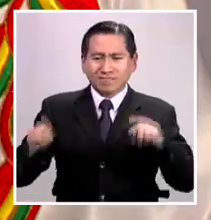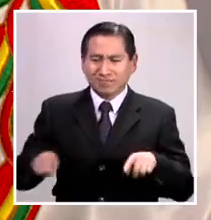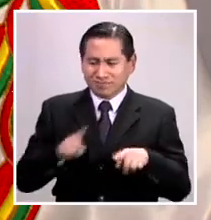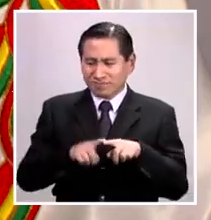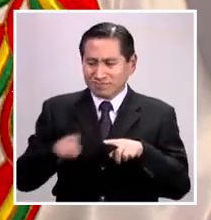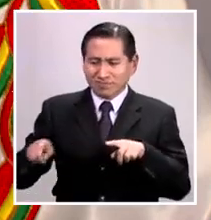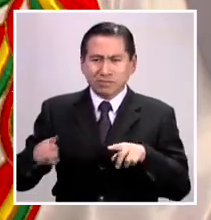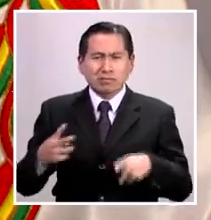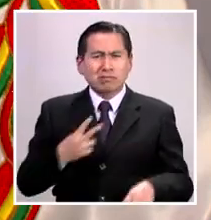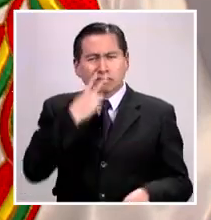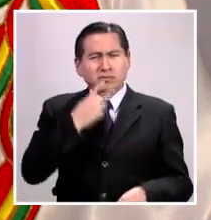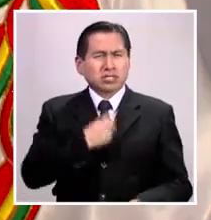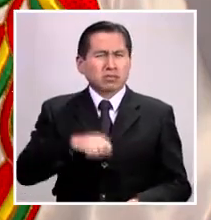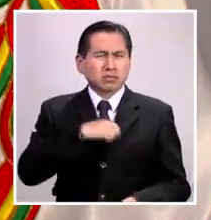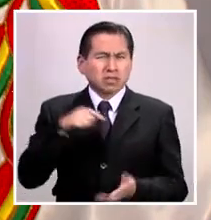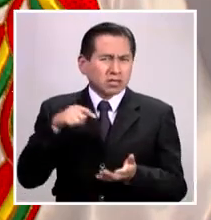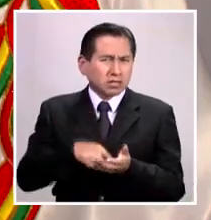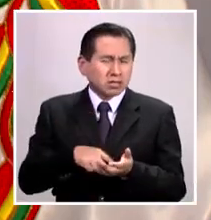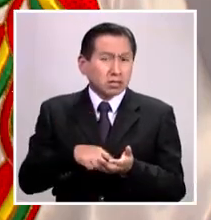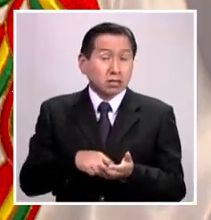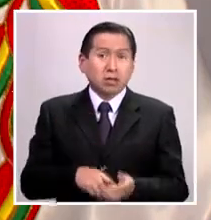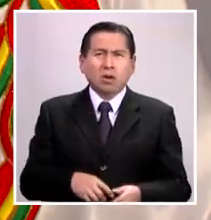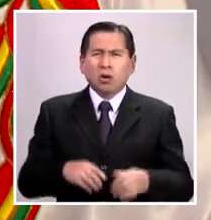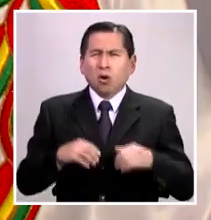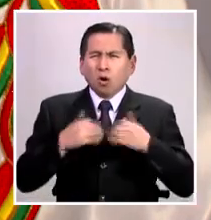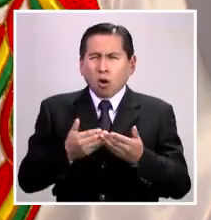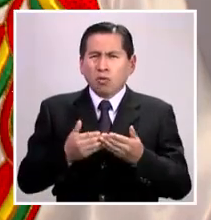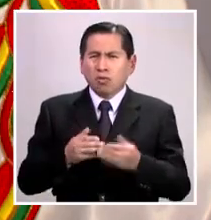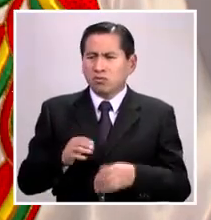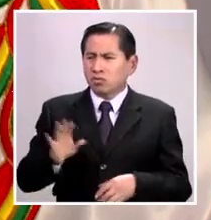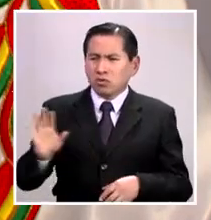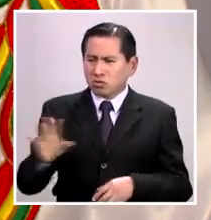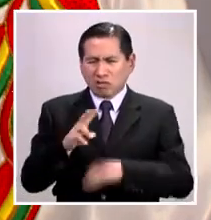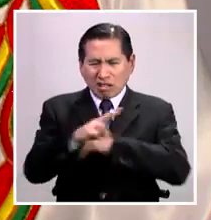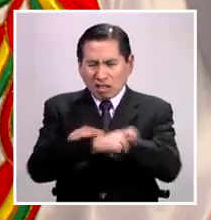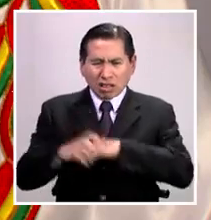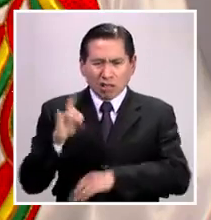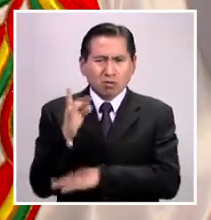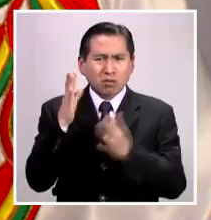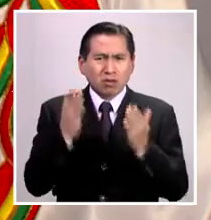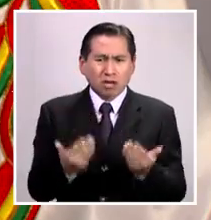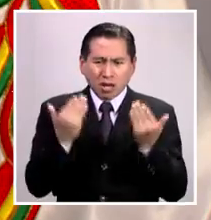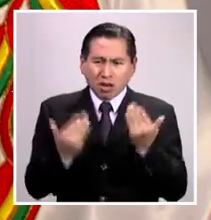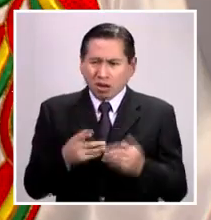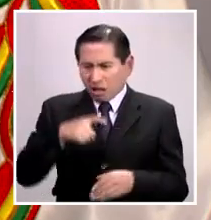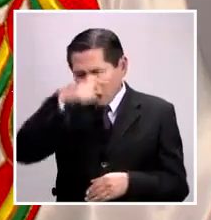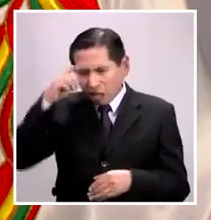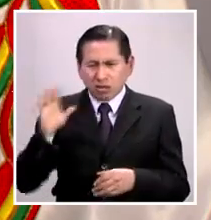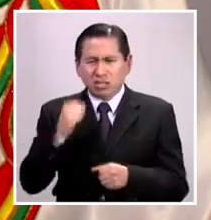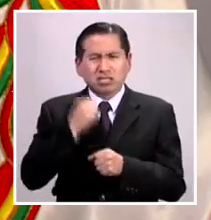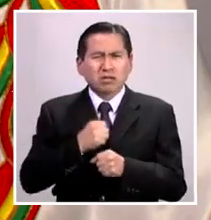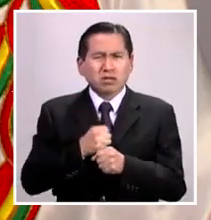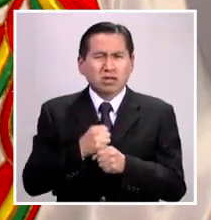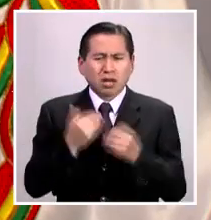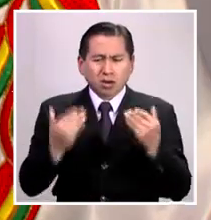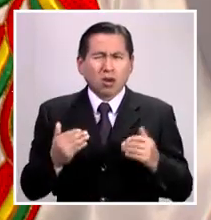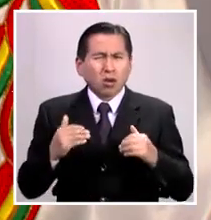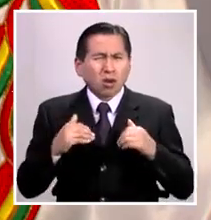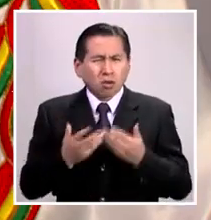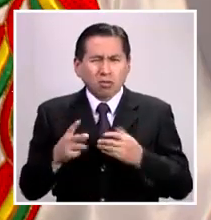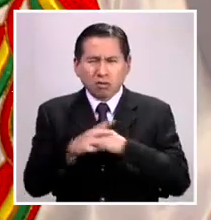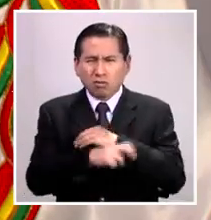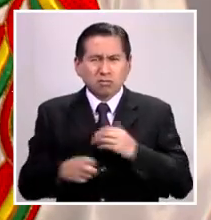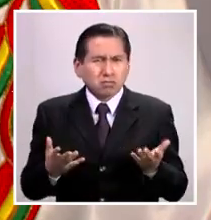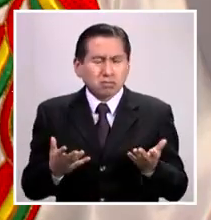cómo es posible que alguien intente robarle a los bolivianos en pleno sacrificio como el que estamos viviendo